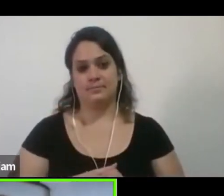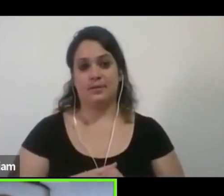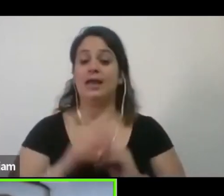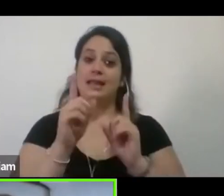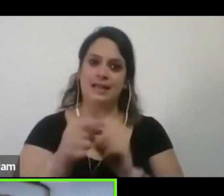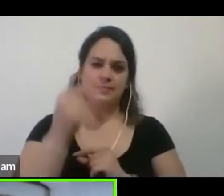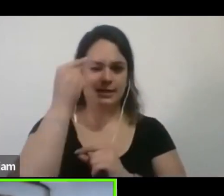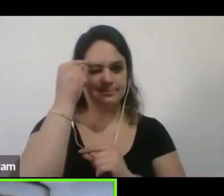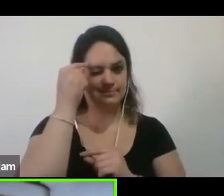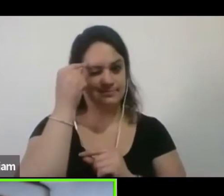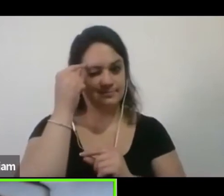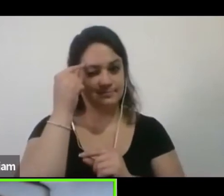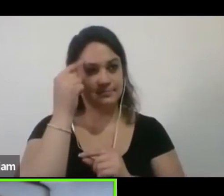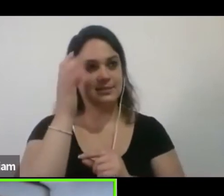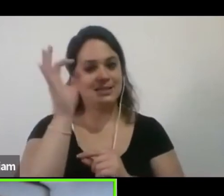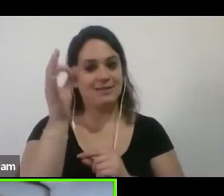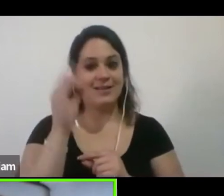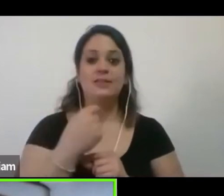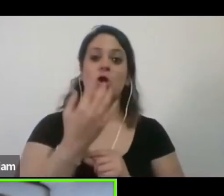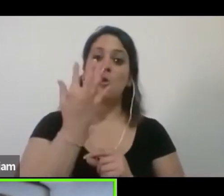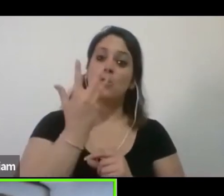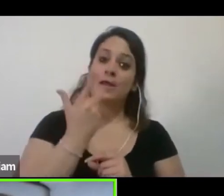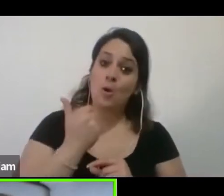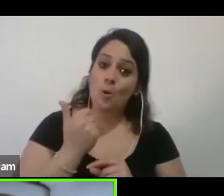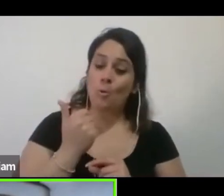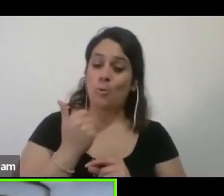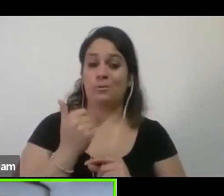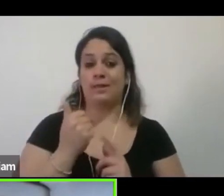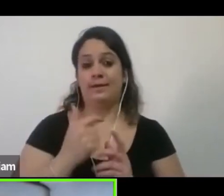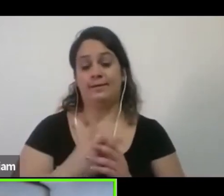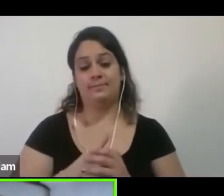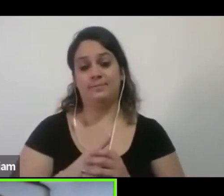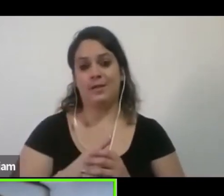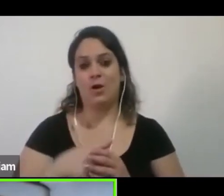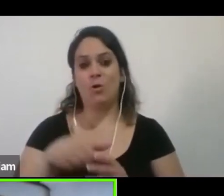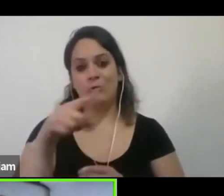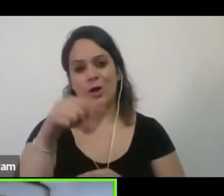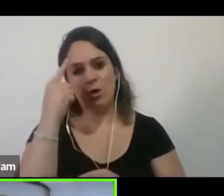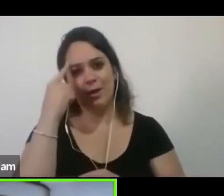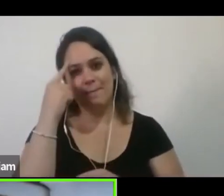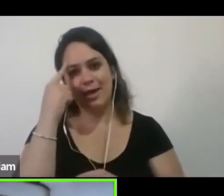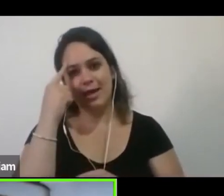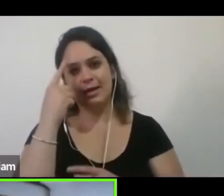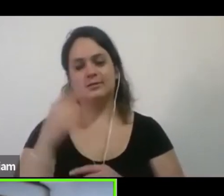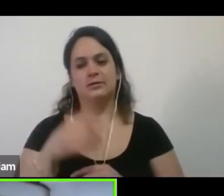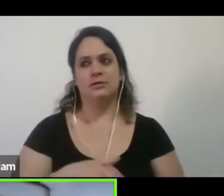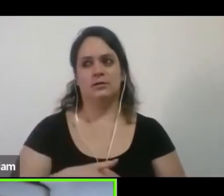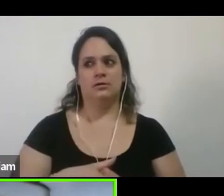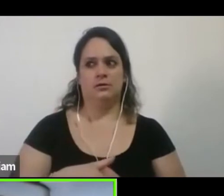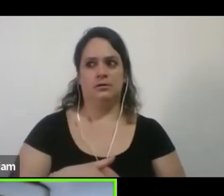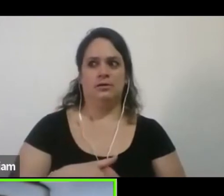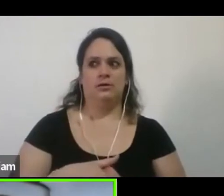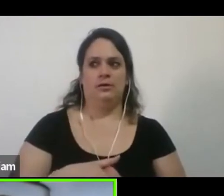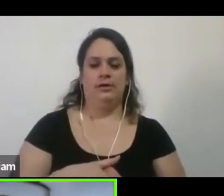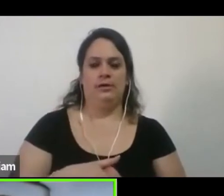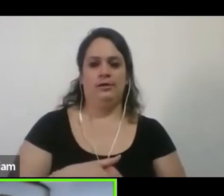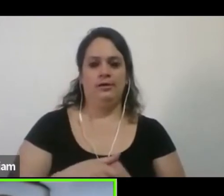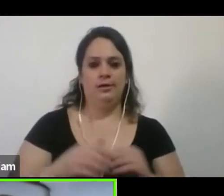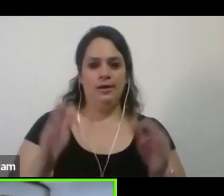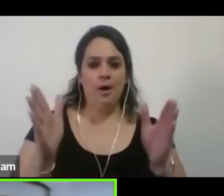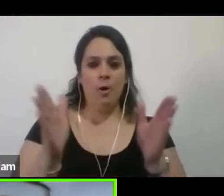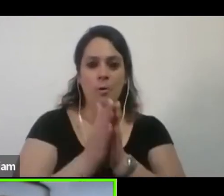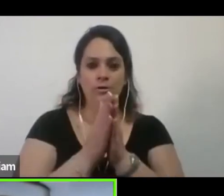evaluando el deseo, lo que ellos están pensando, complementado con la